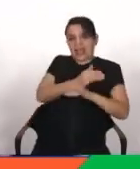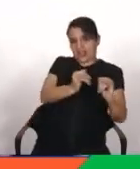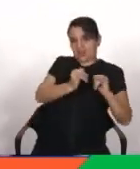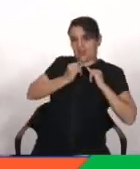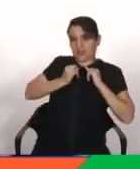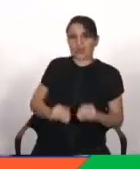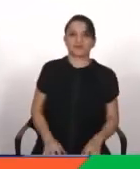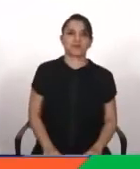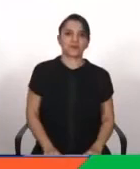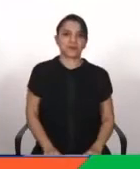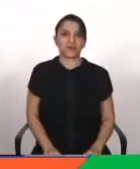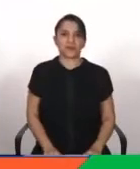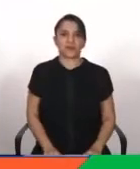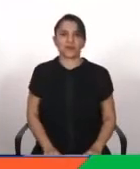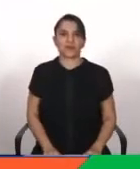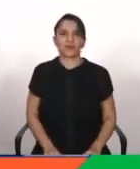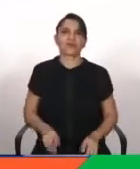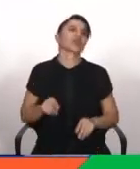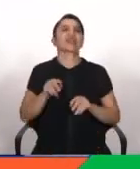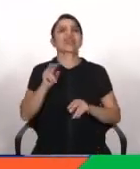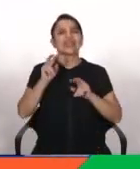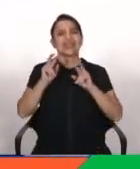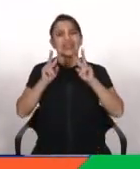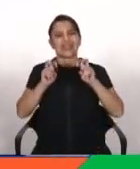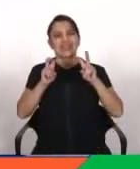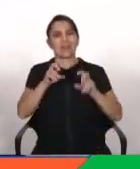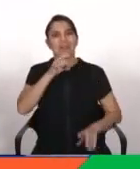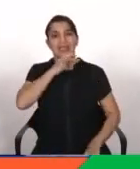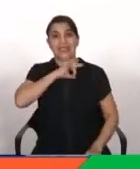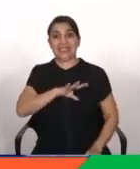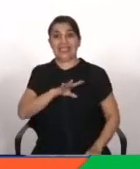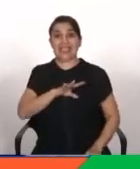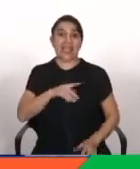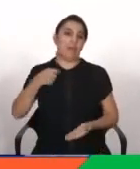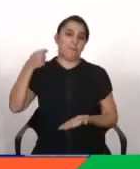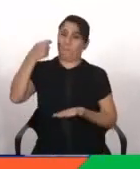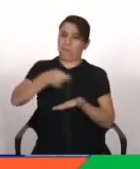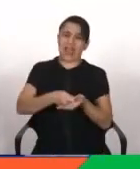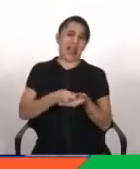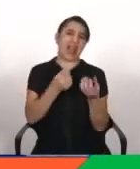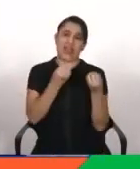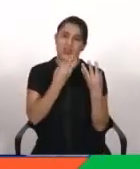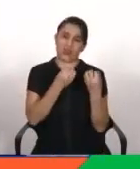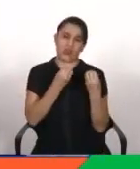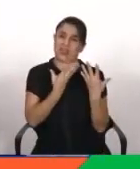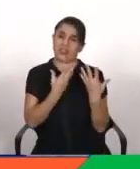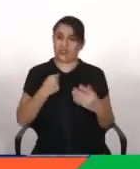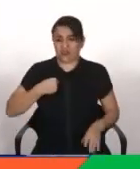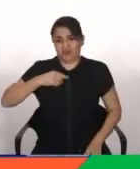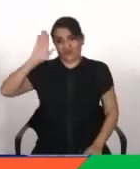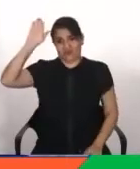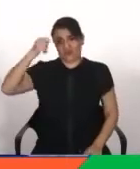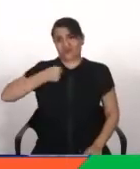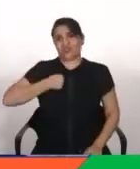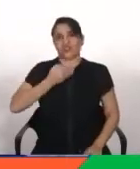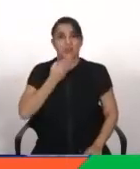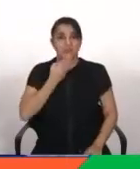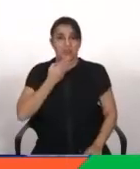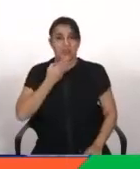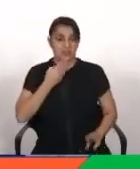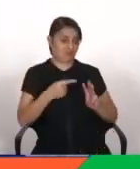Respecto a eso de que en Chile tenemos que pagar nuestra educación, pues presente. Sí. Y nos pasa a todos los que estuvimos. Nosotros